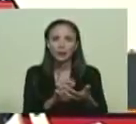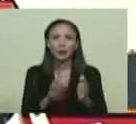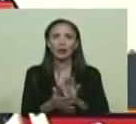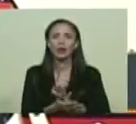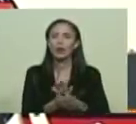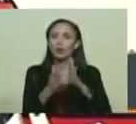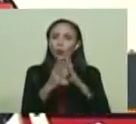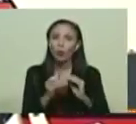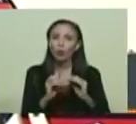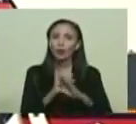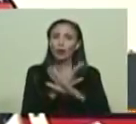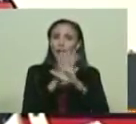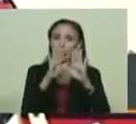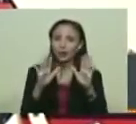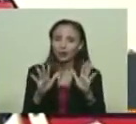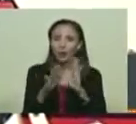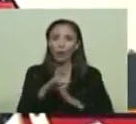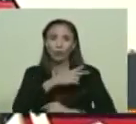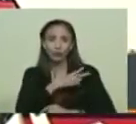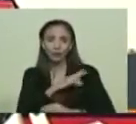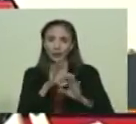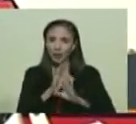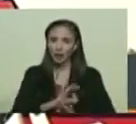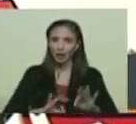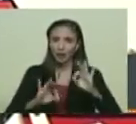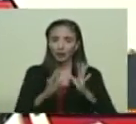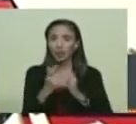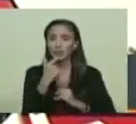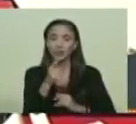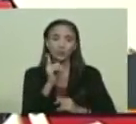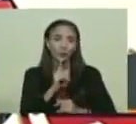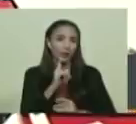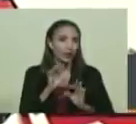Tienen que enfrentar al ser humano